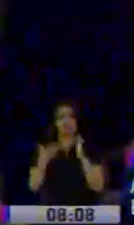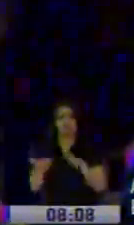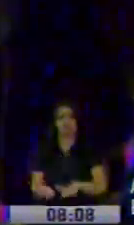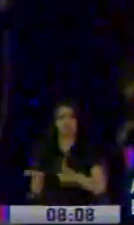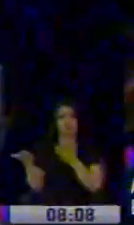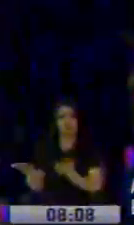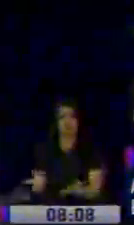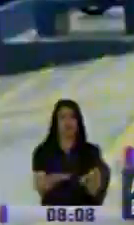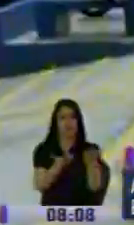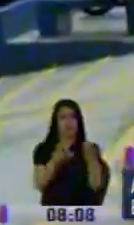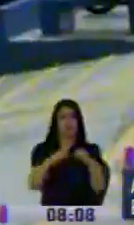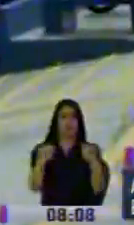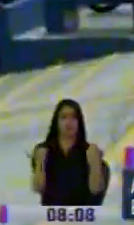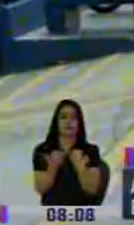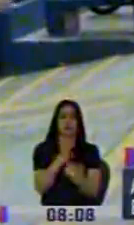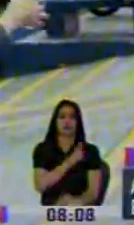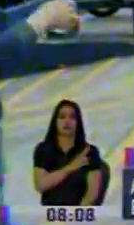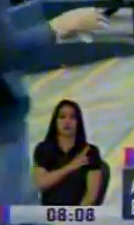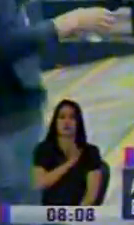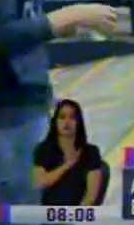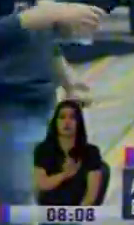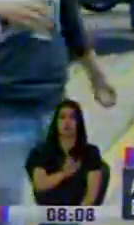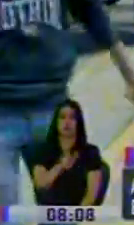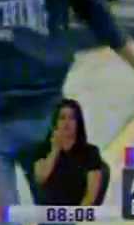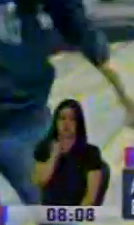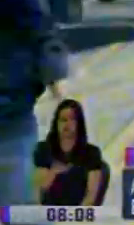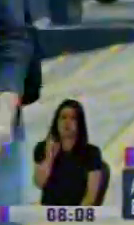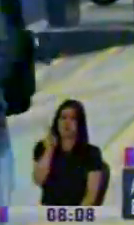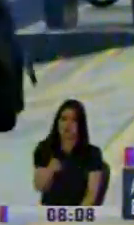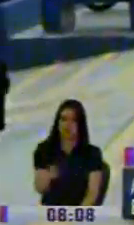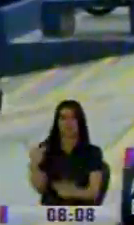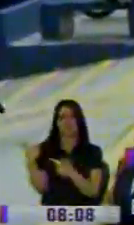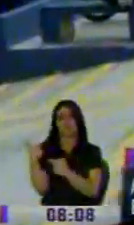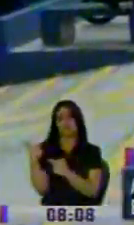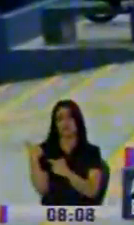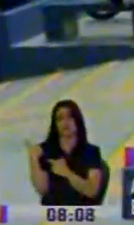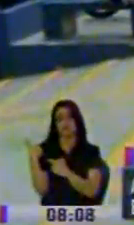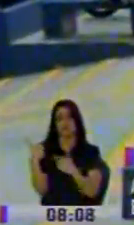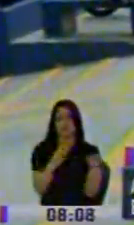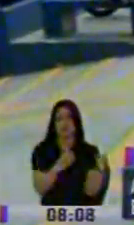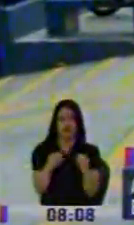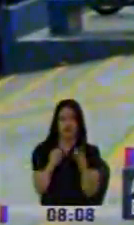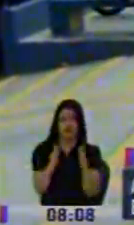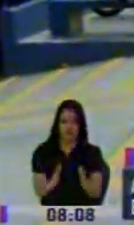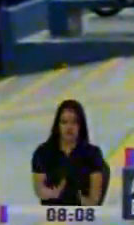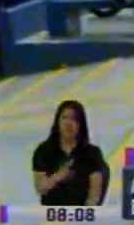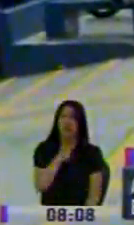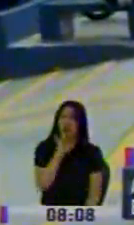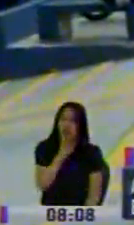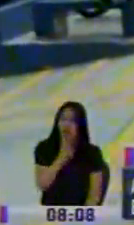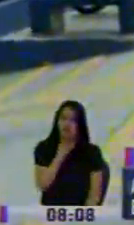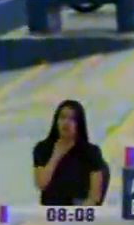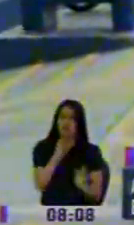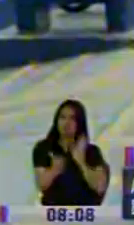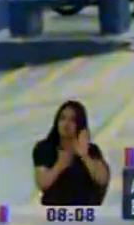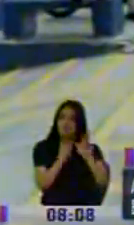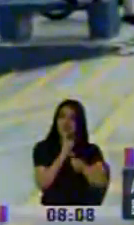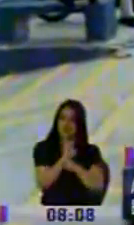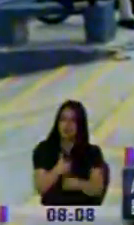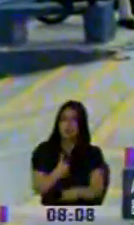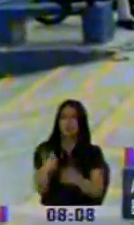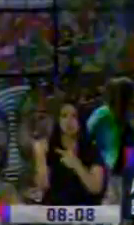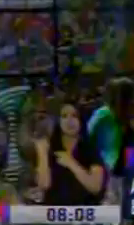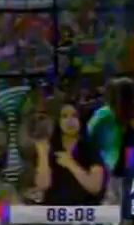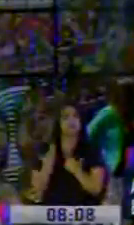Estadio Universitario. Sí debe haber alguien que se debe hacer cargo, los organizadores, no sé, alguien que ponga la cara enfrente de todo esto